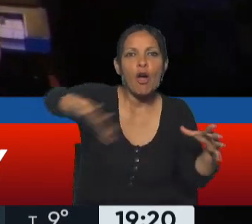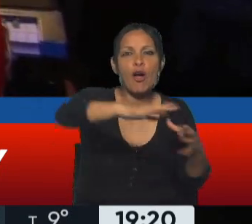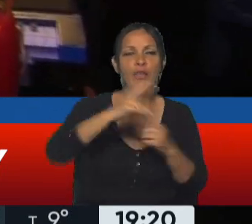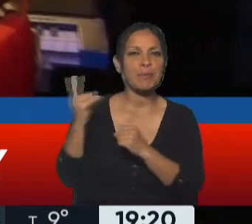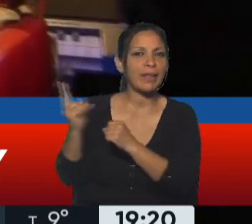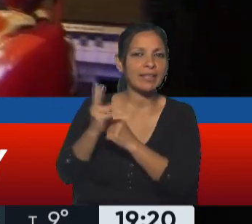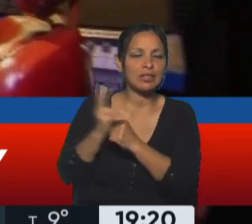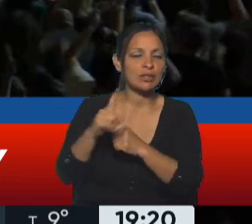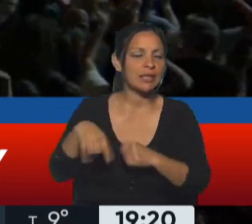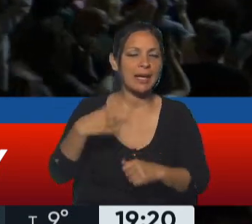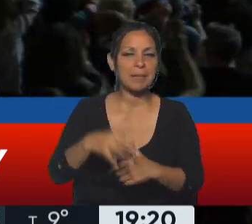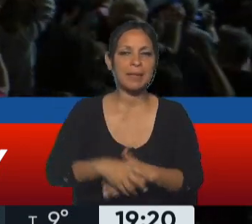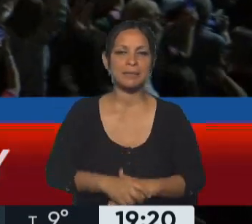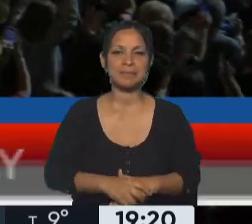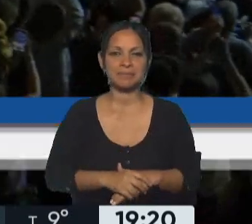siempre.